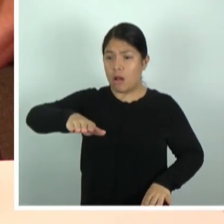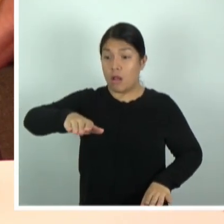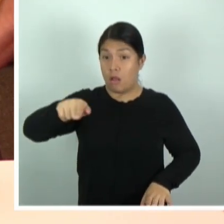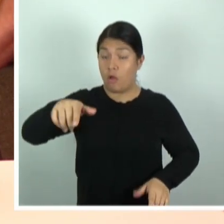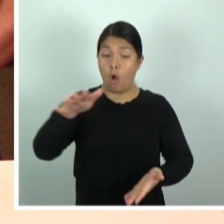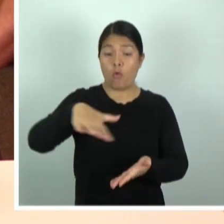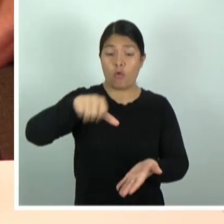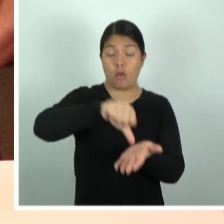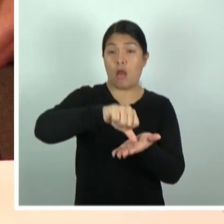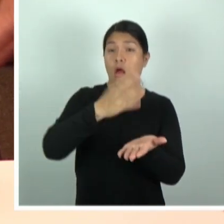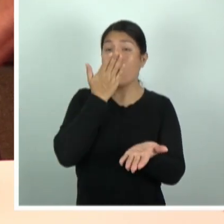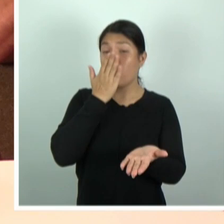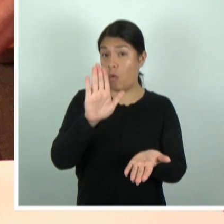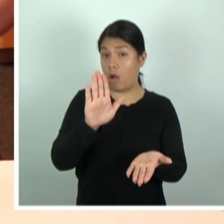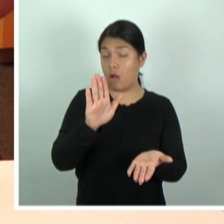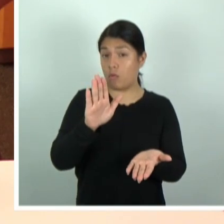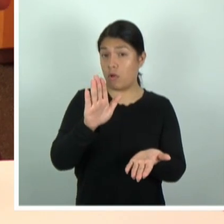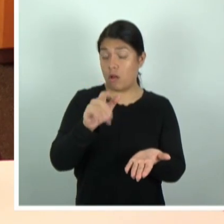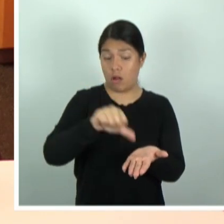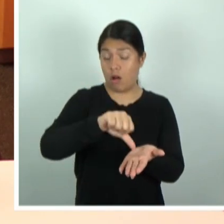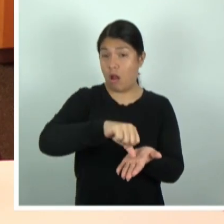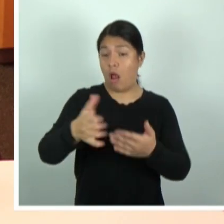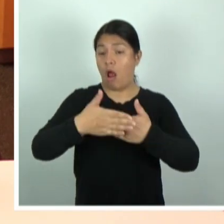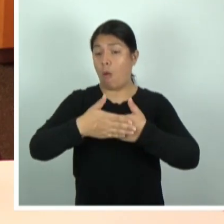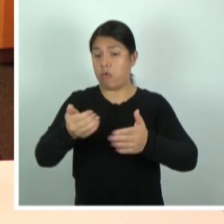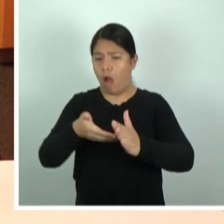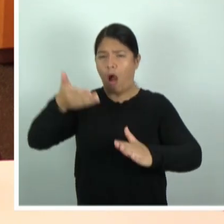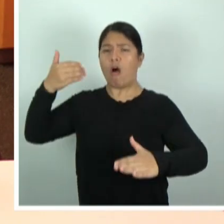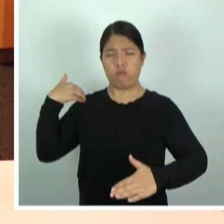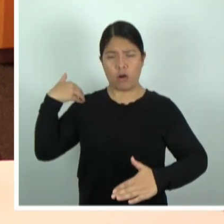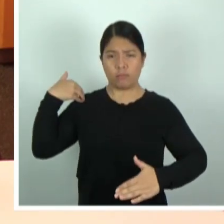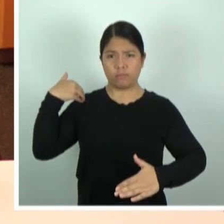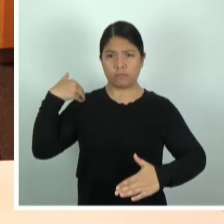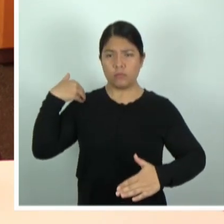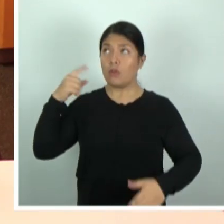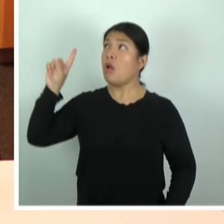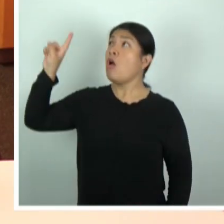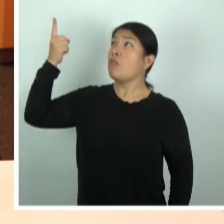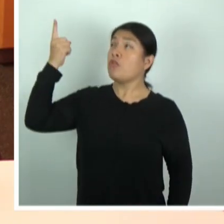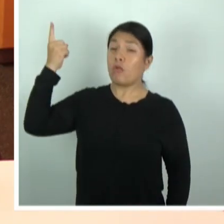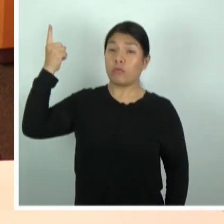Jerusalén, allí Dios había